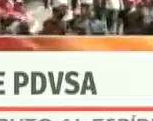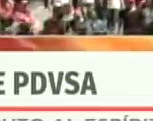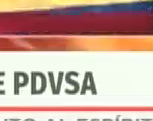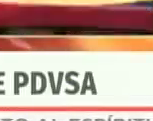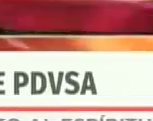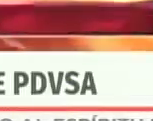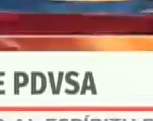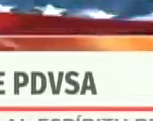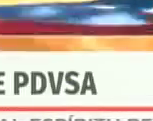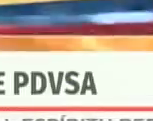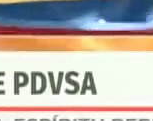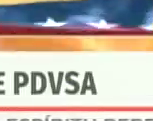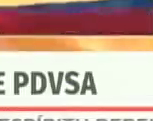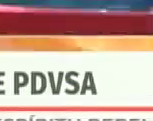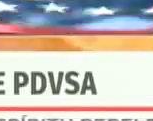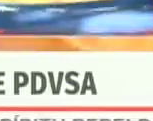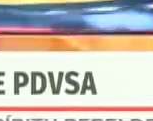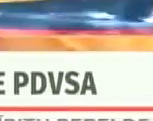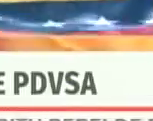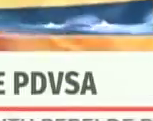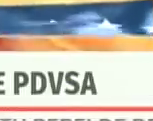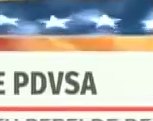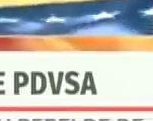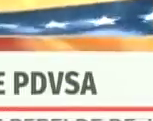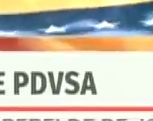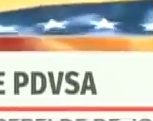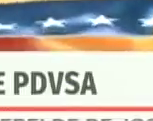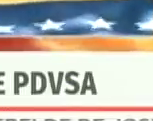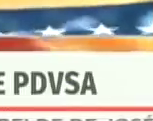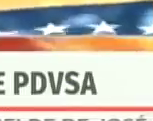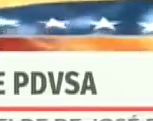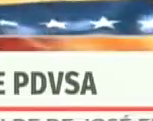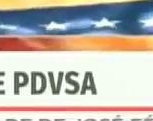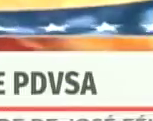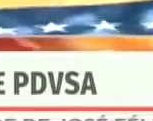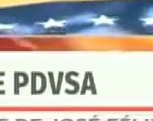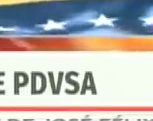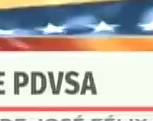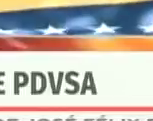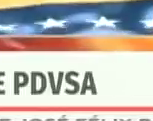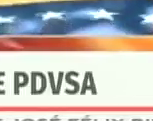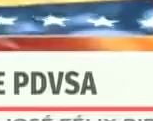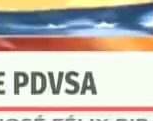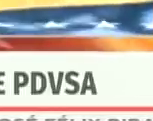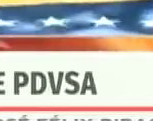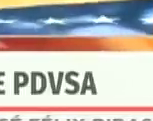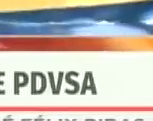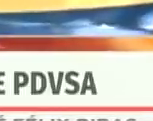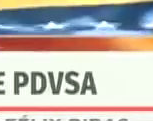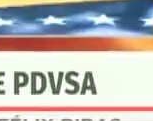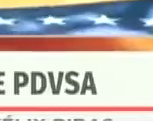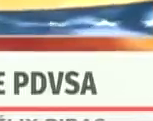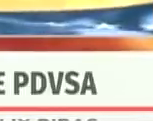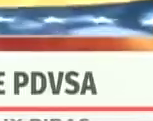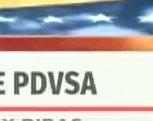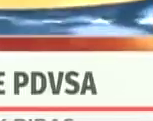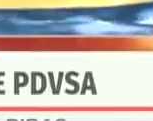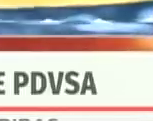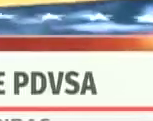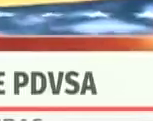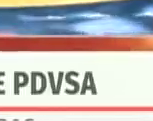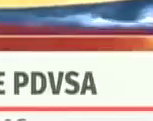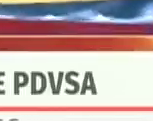Un apoyo moral, un apoyo desde la PDVSA revolucionaria a nuestro presidente, el presidente